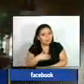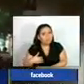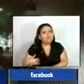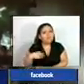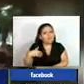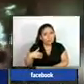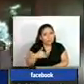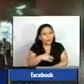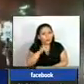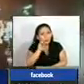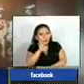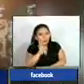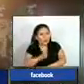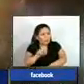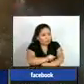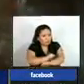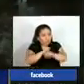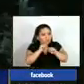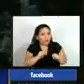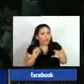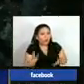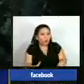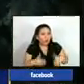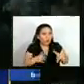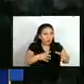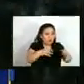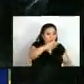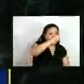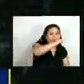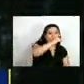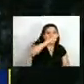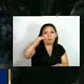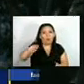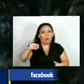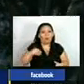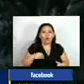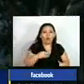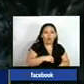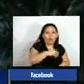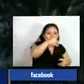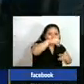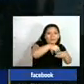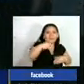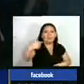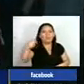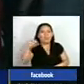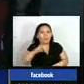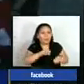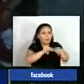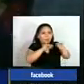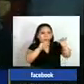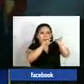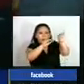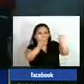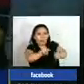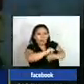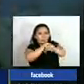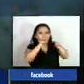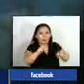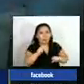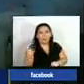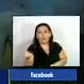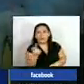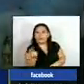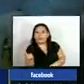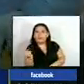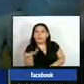televisora que la explosión y el incendio fueron producto de una fuga en los tanques de gas médico dentro de la clínica. Personas que se encontraban en el bazar